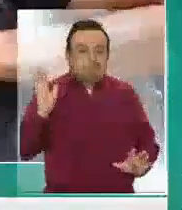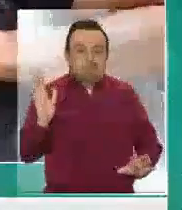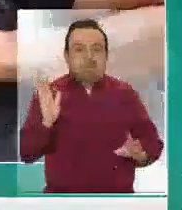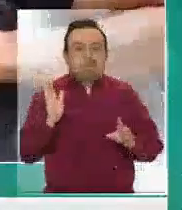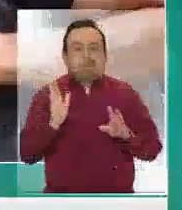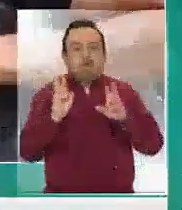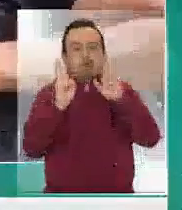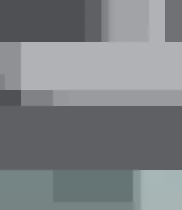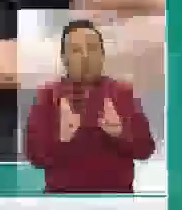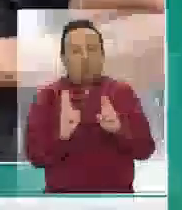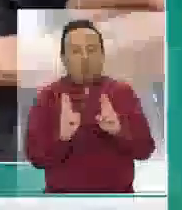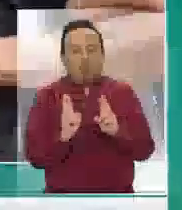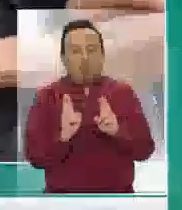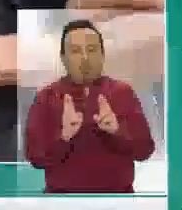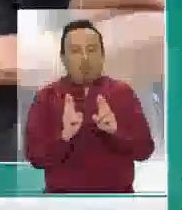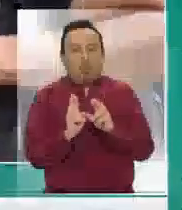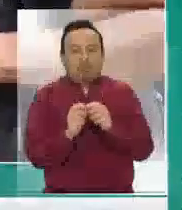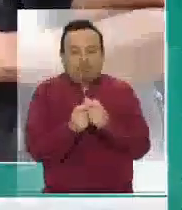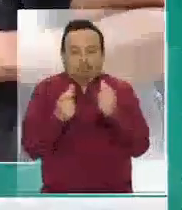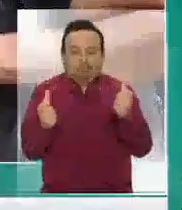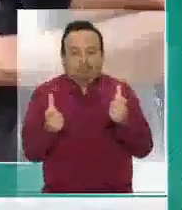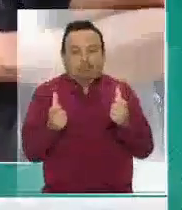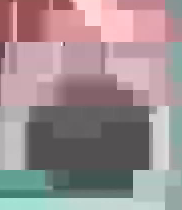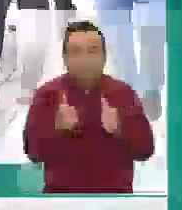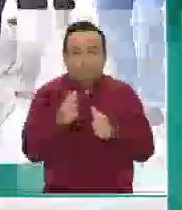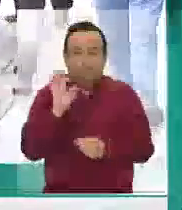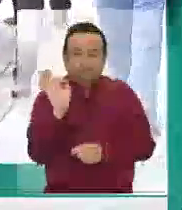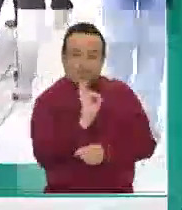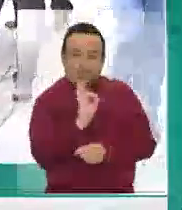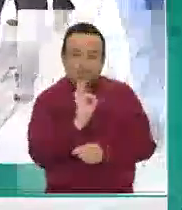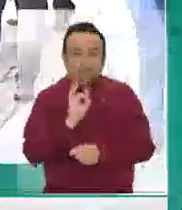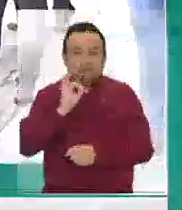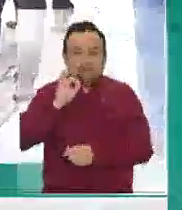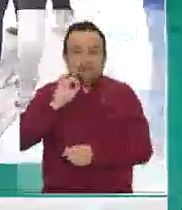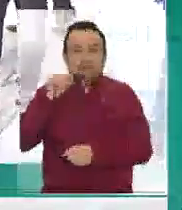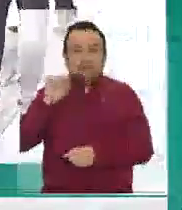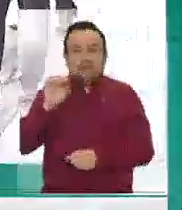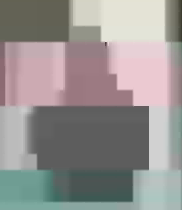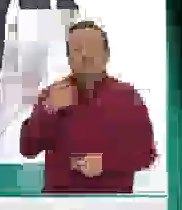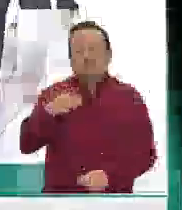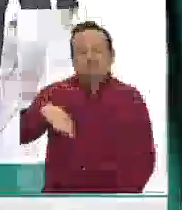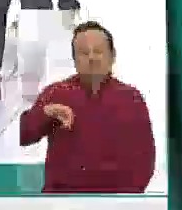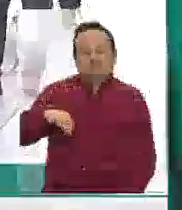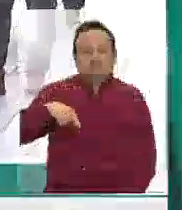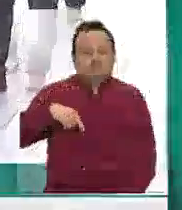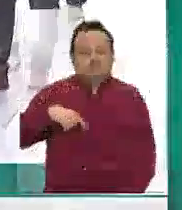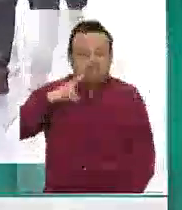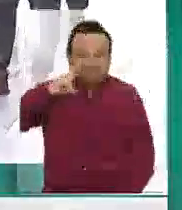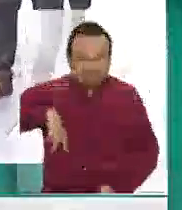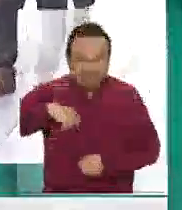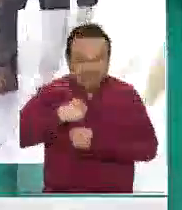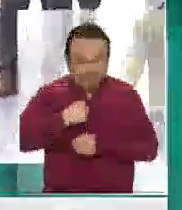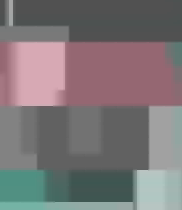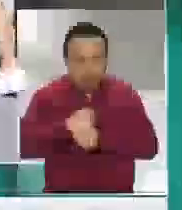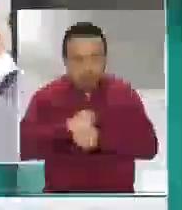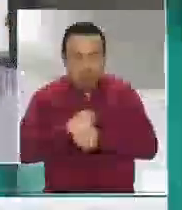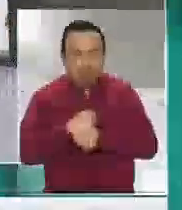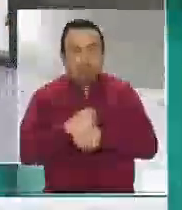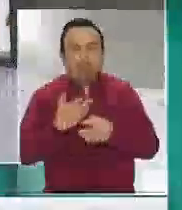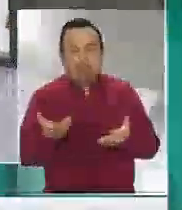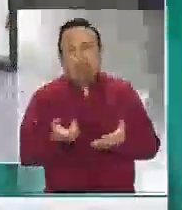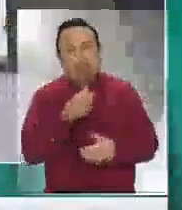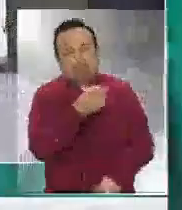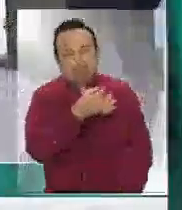sea un aumento muy importante. Creo que el gran problema que tenemos, y como tú señalabas, las pymes en